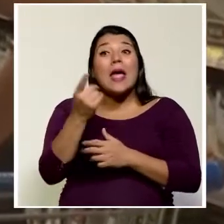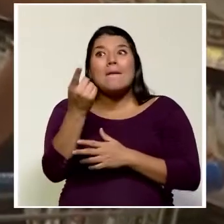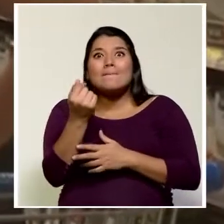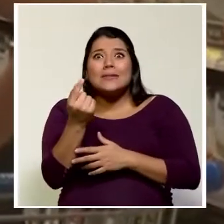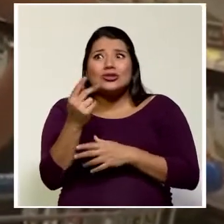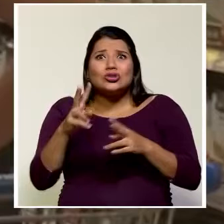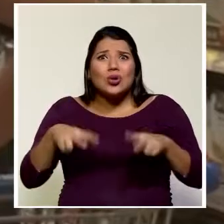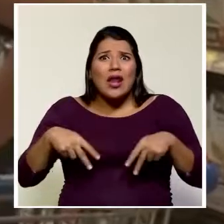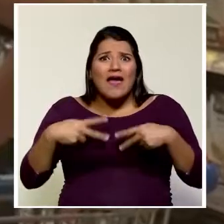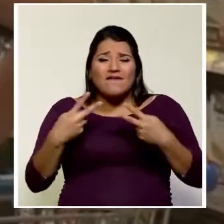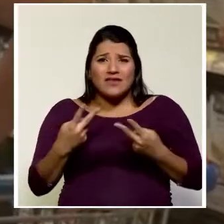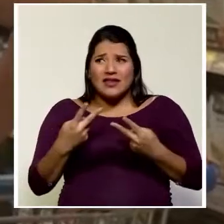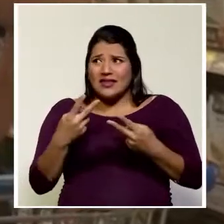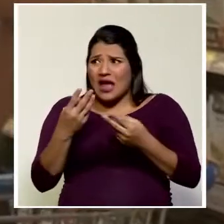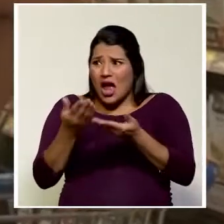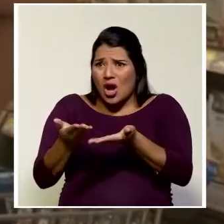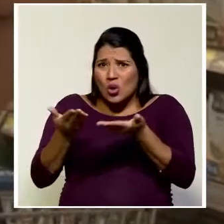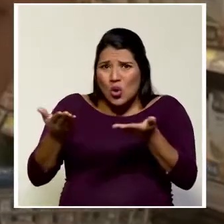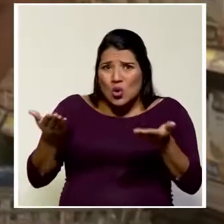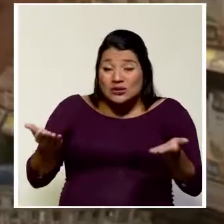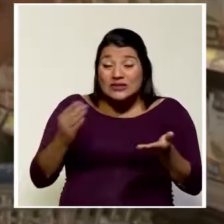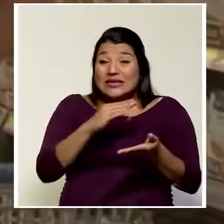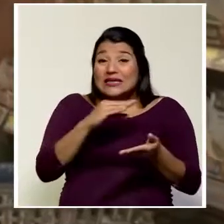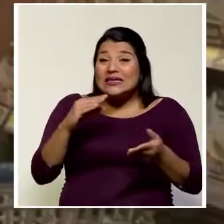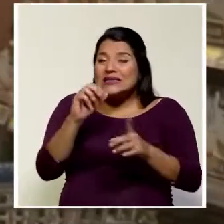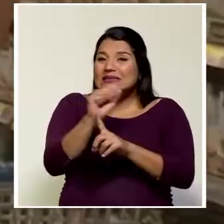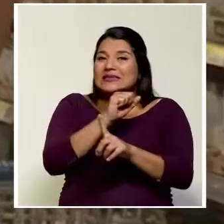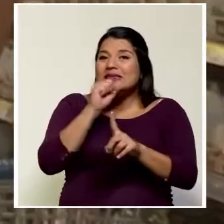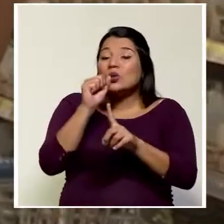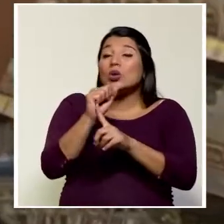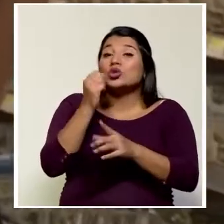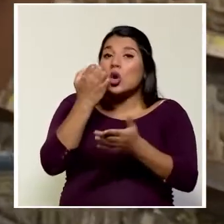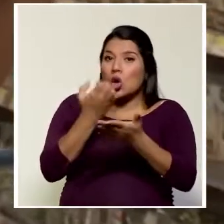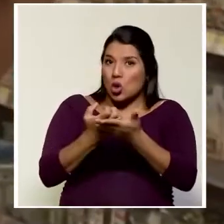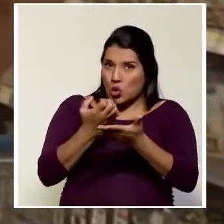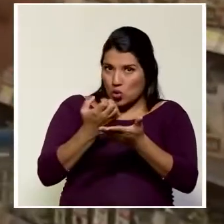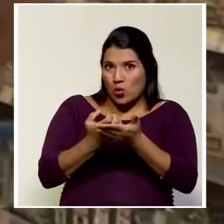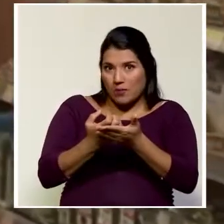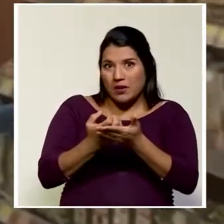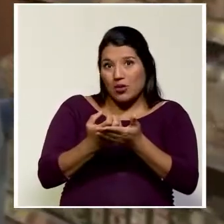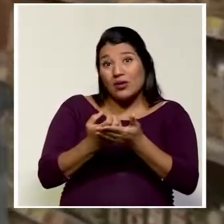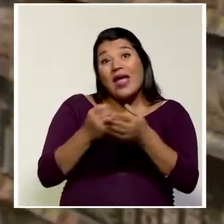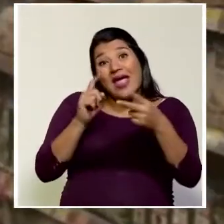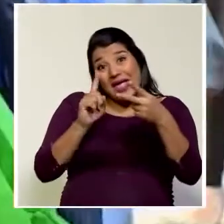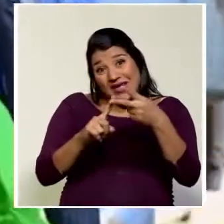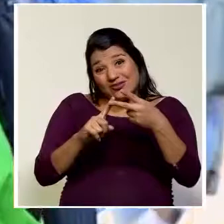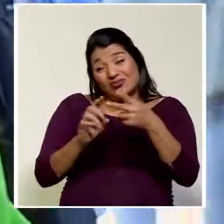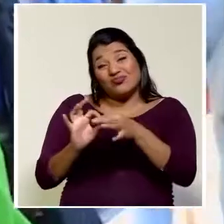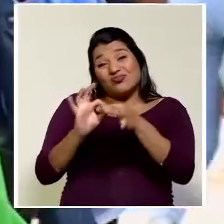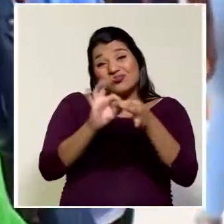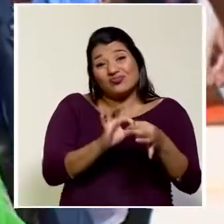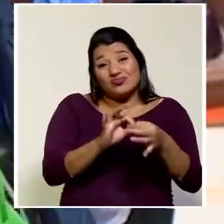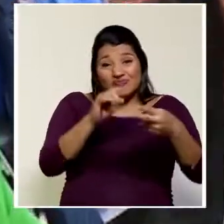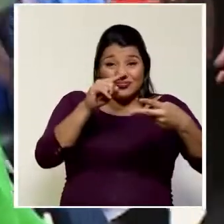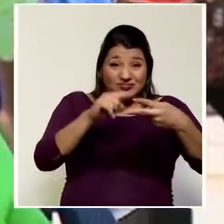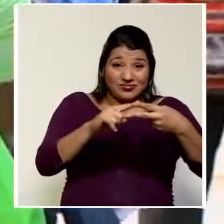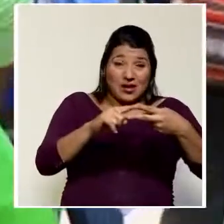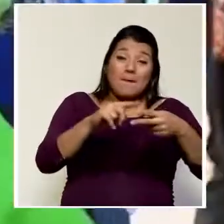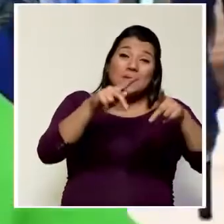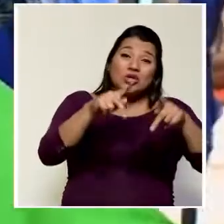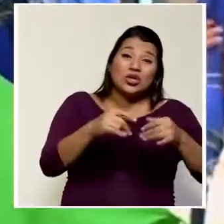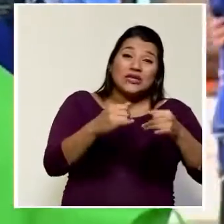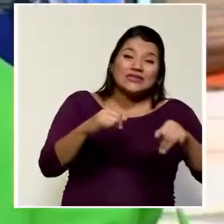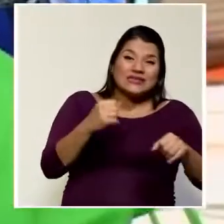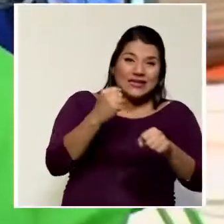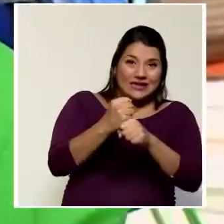de la vida y la situación económica, una ampliación del problema del desempleo. La pobreza en Costa Rica, que